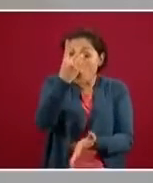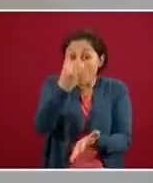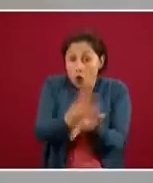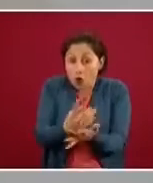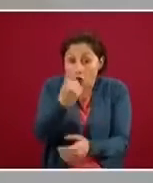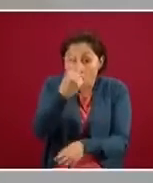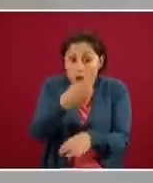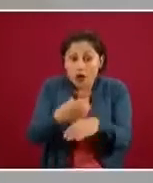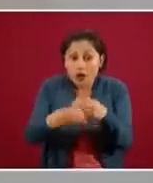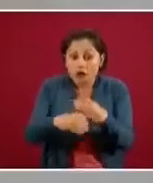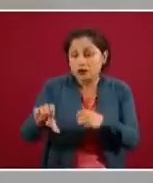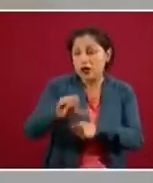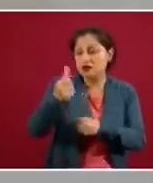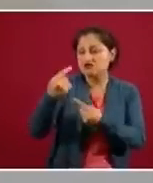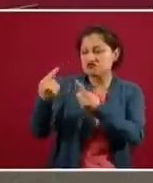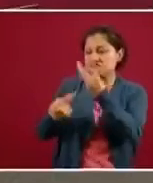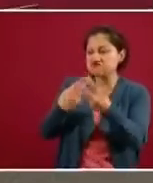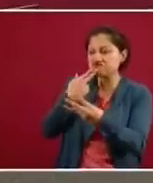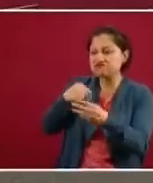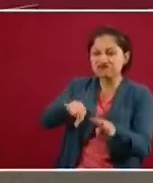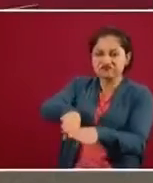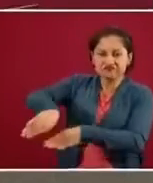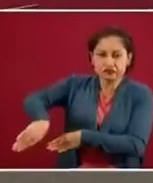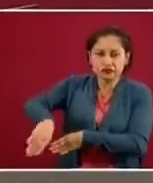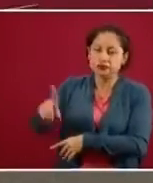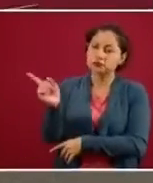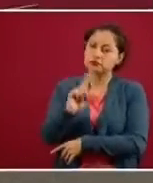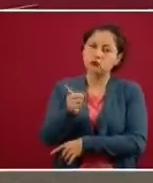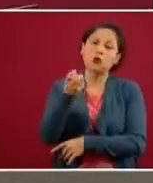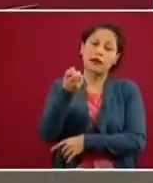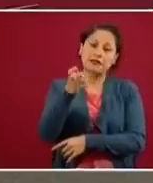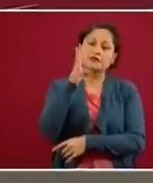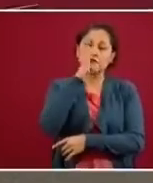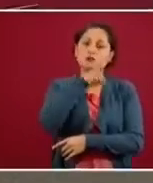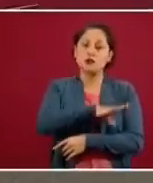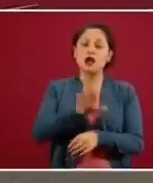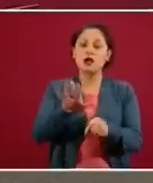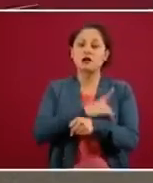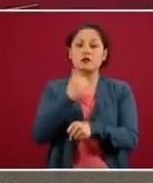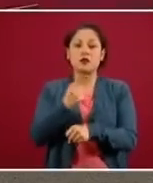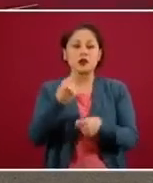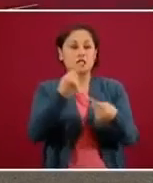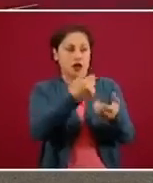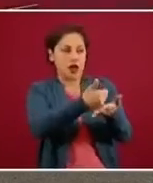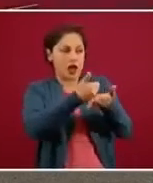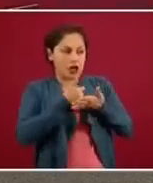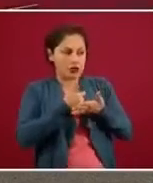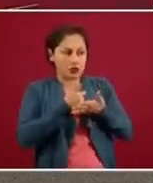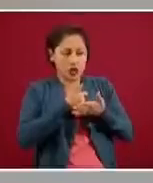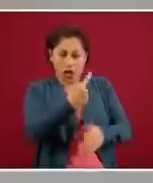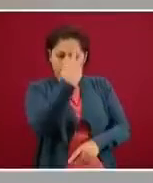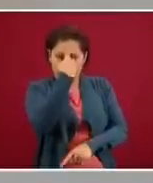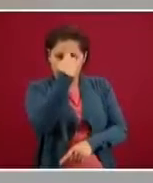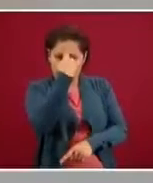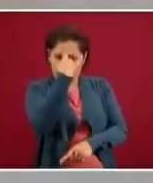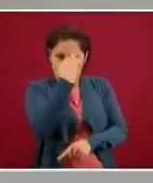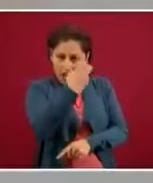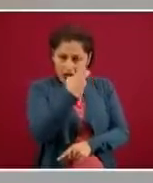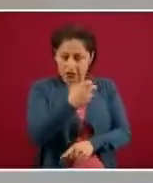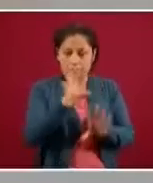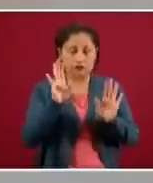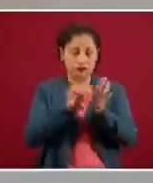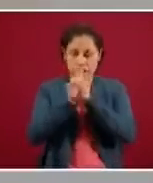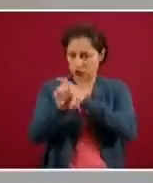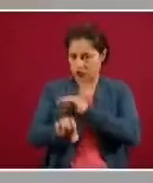a perder la atención de otros elementos que contribuyen. Entonces, por ejemplo, el cubrebocas, y por ahí seguirá la